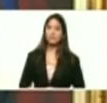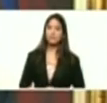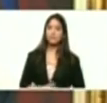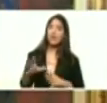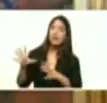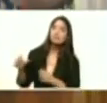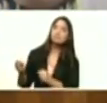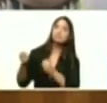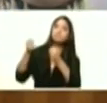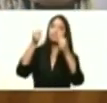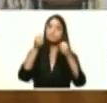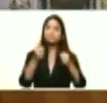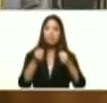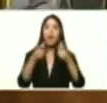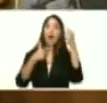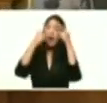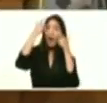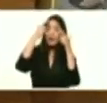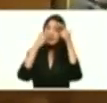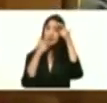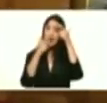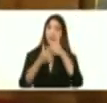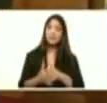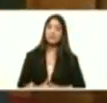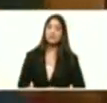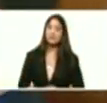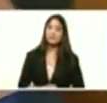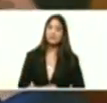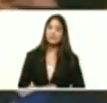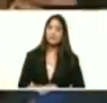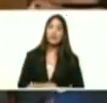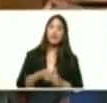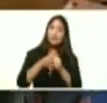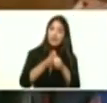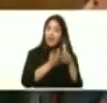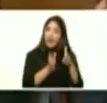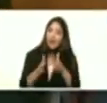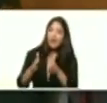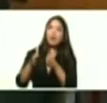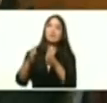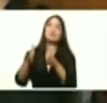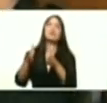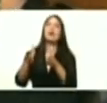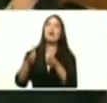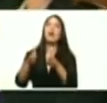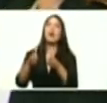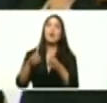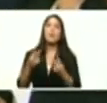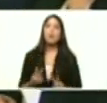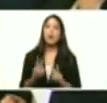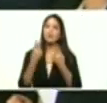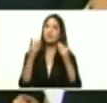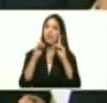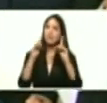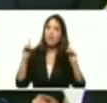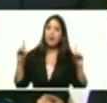rescatar con vida a Hugo Chávez, y encaminar el país, por la vía democrática,